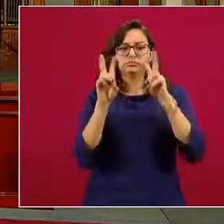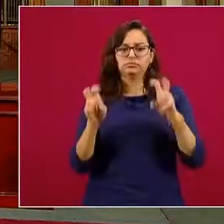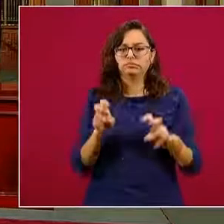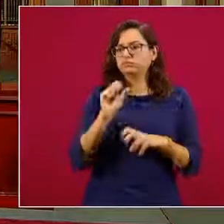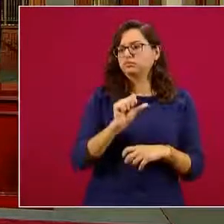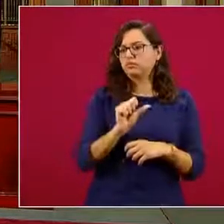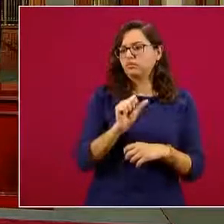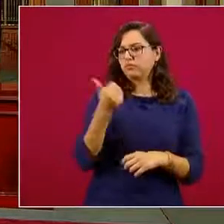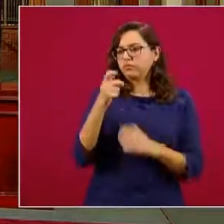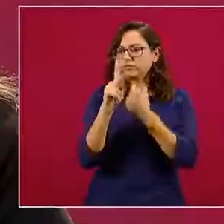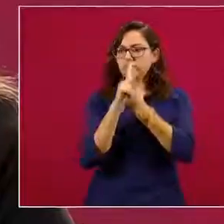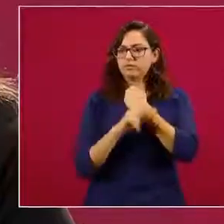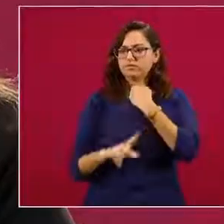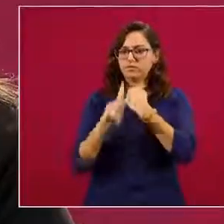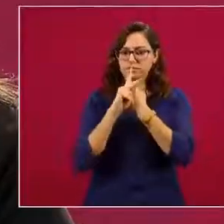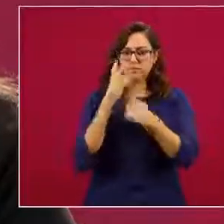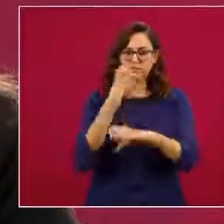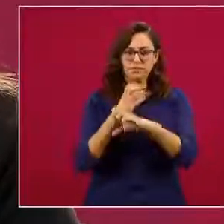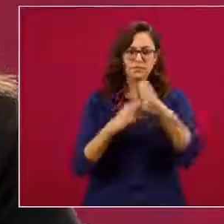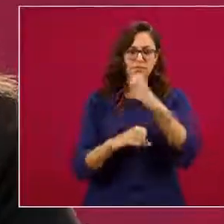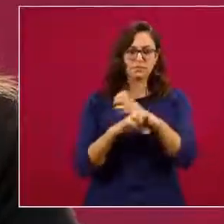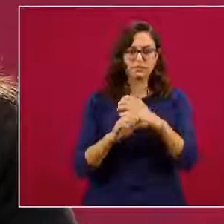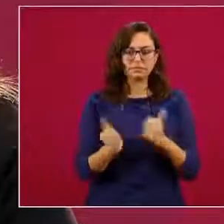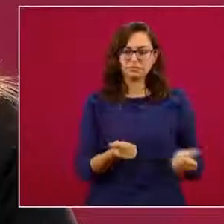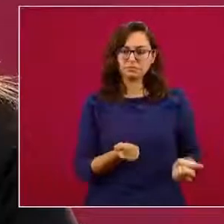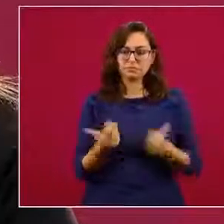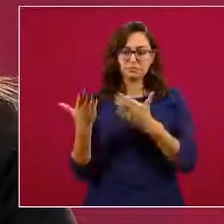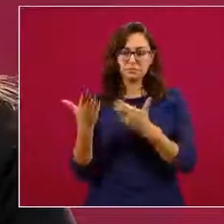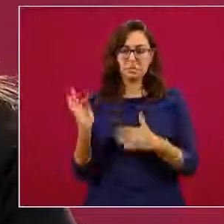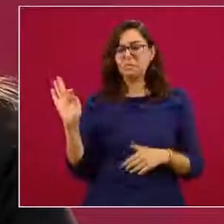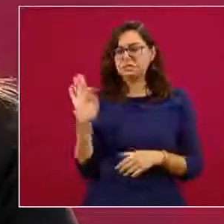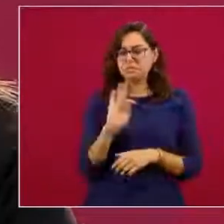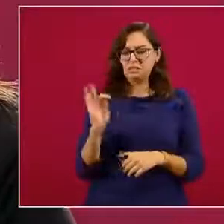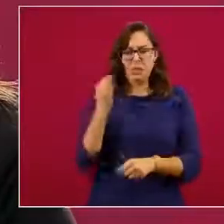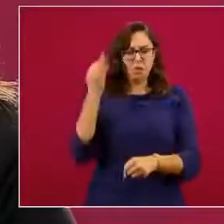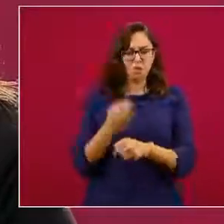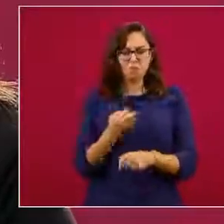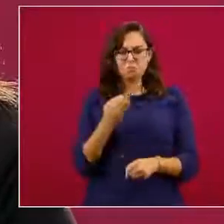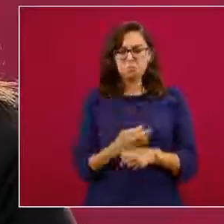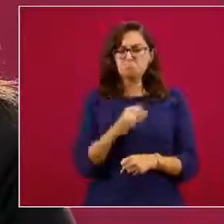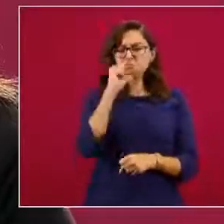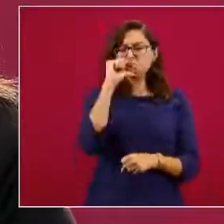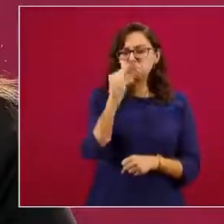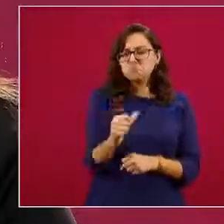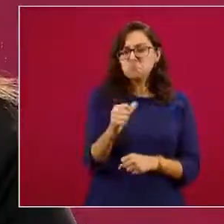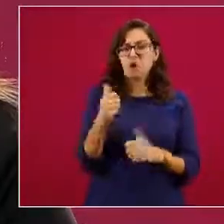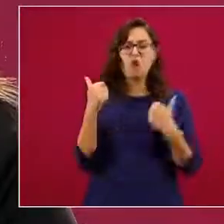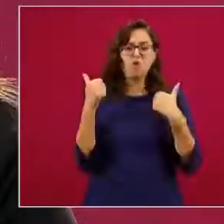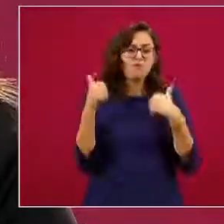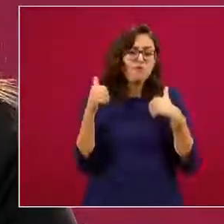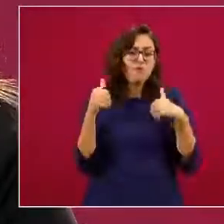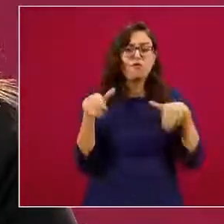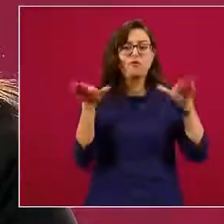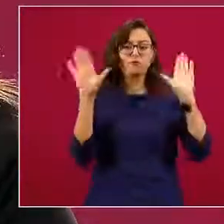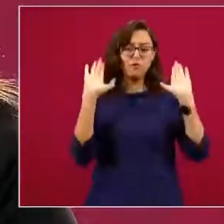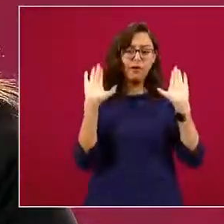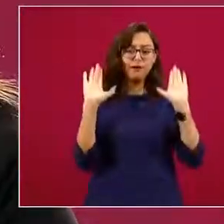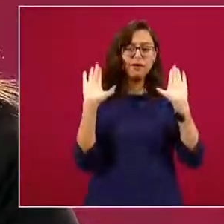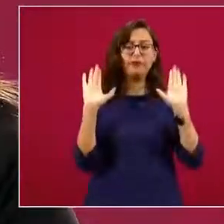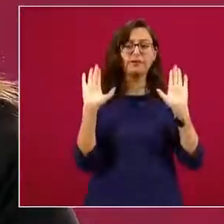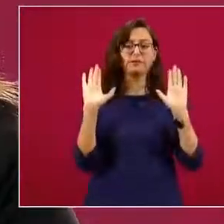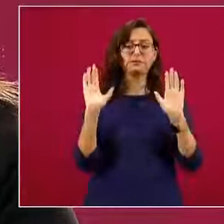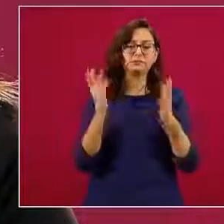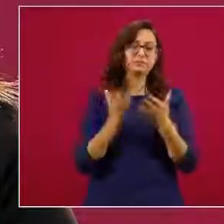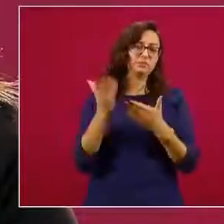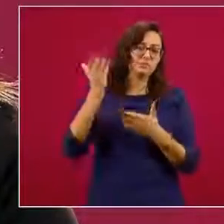exportando sus productos. No importa si ya no lo están haciendo más, no importa si esa experiencia fue quizás